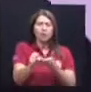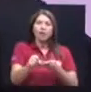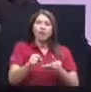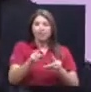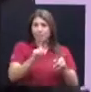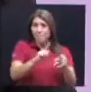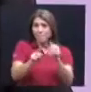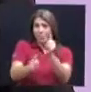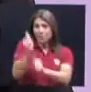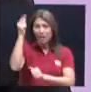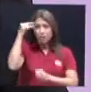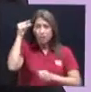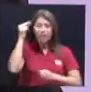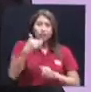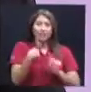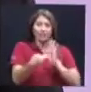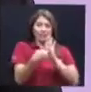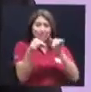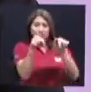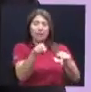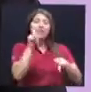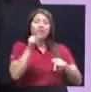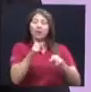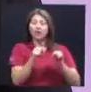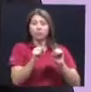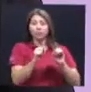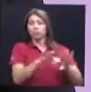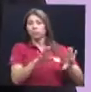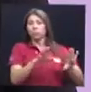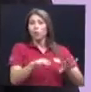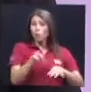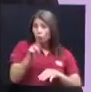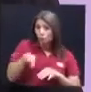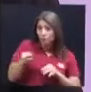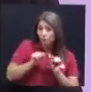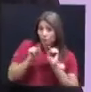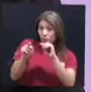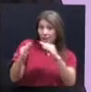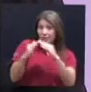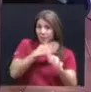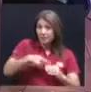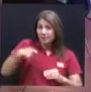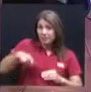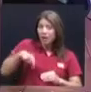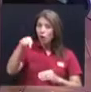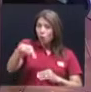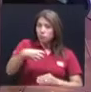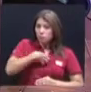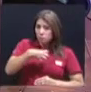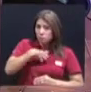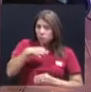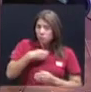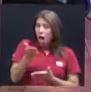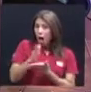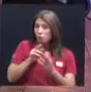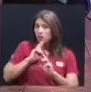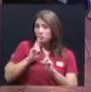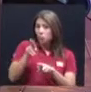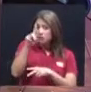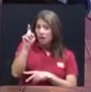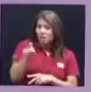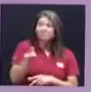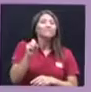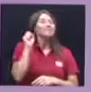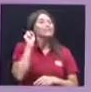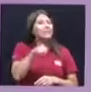tienen reprendo que ustedes hicieron manifestación hoy ante la casa presidencial hubo alguna respuesta sí hubo una una respuesta